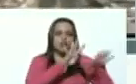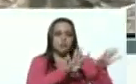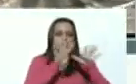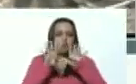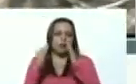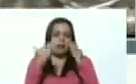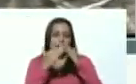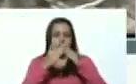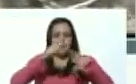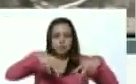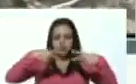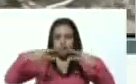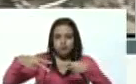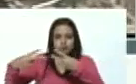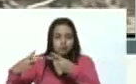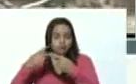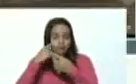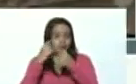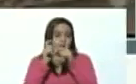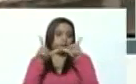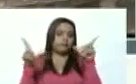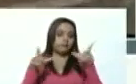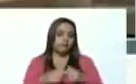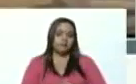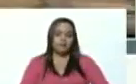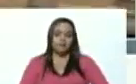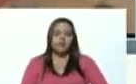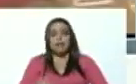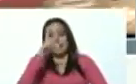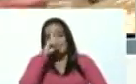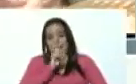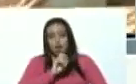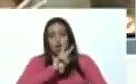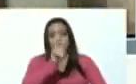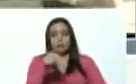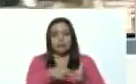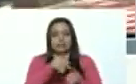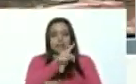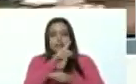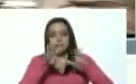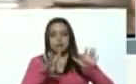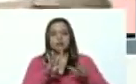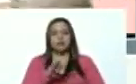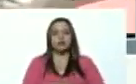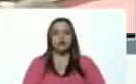460.299 viviendas. Naguará. En el año 2019,